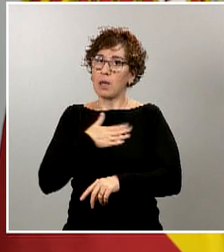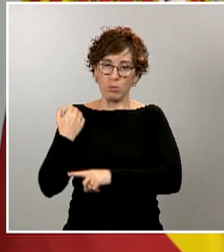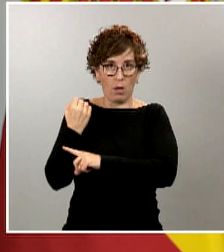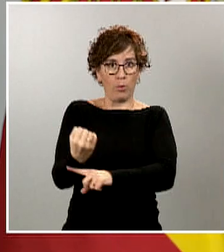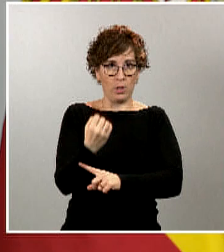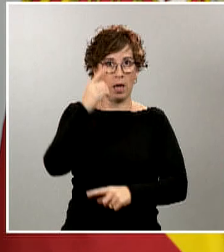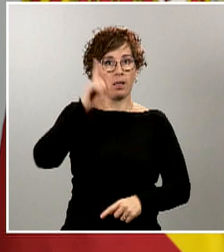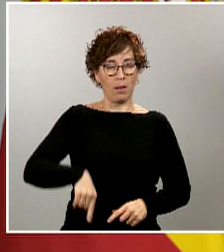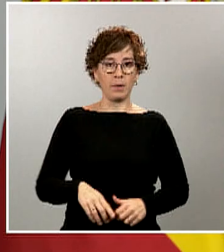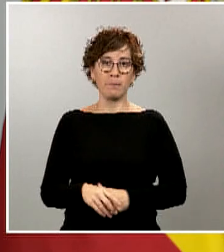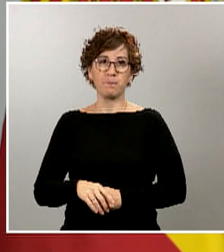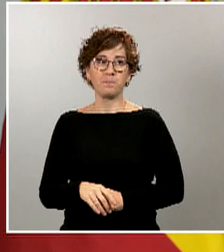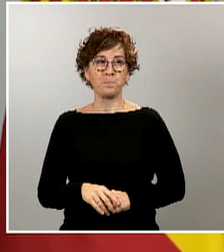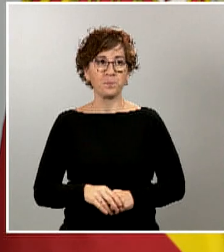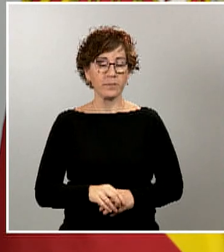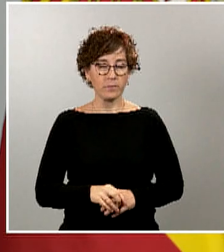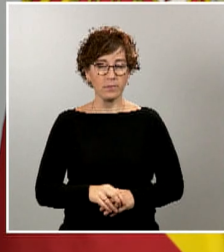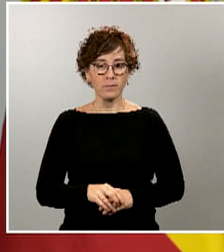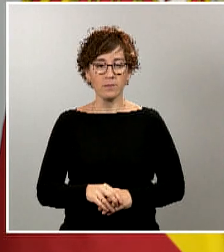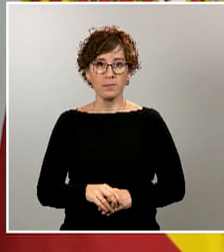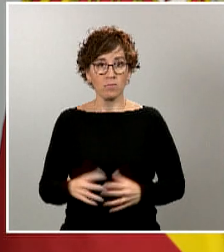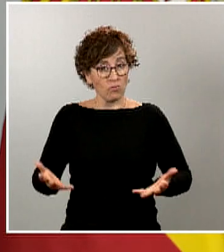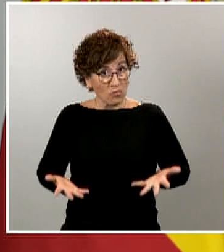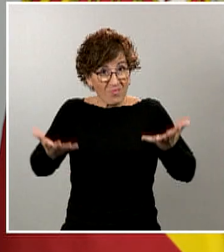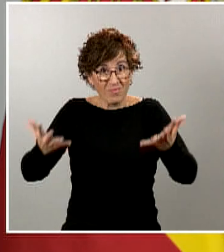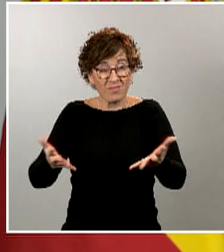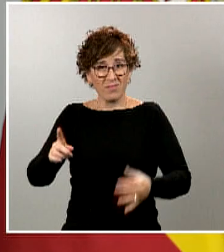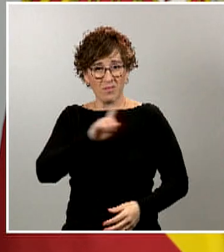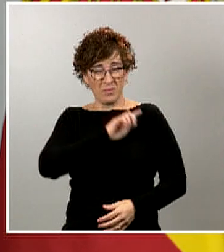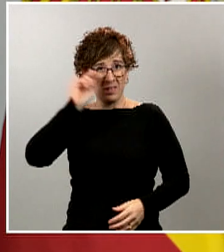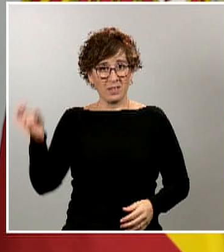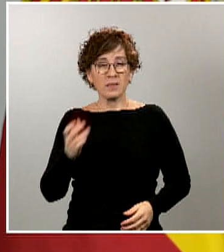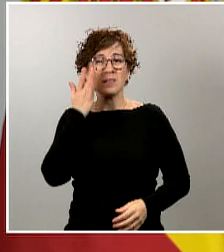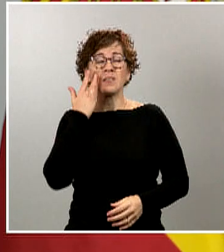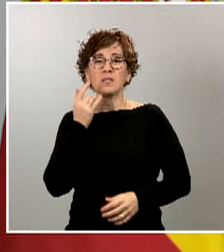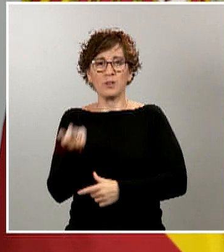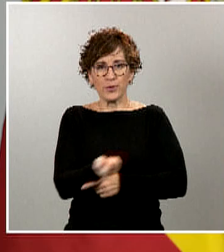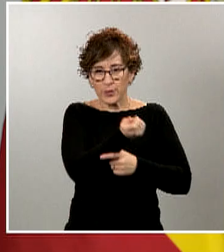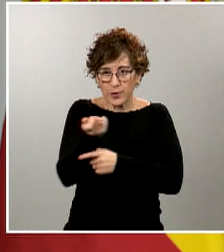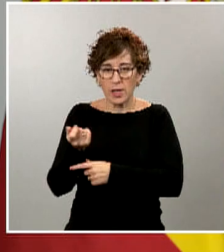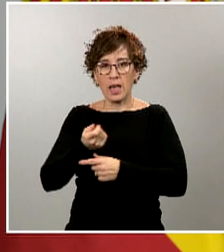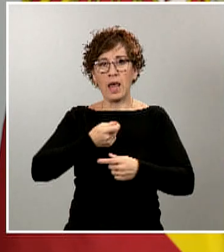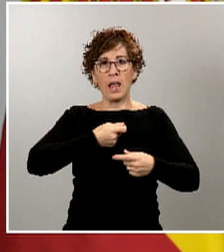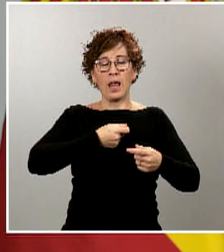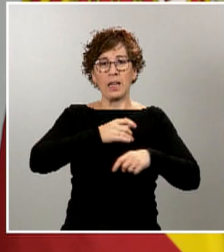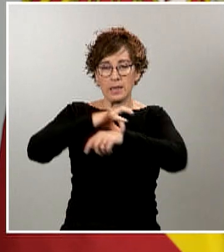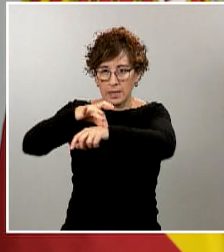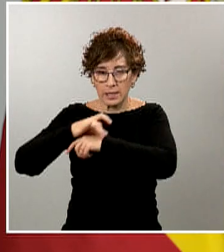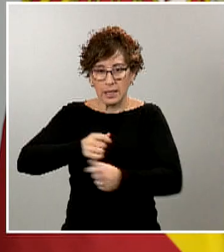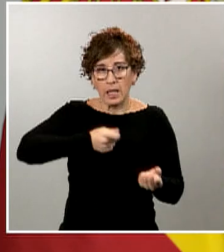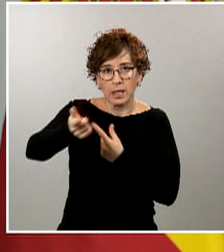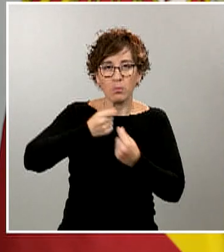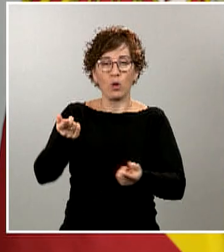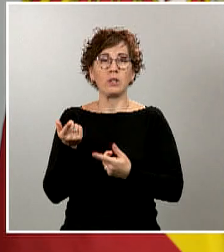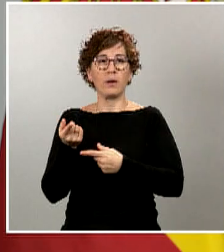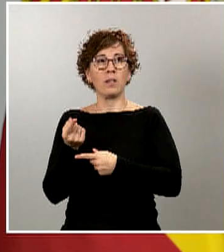que la disponibilidad de las Fuerzas Armadas en todas estas materias de desinfección, de transporte, de cuidado de